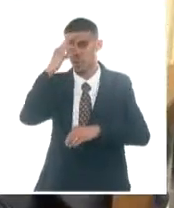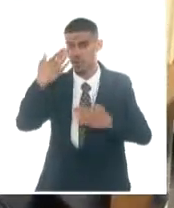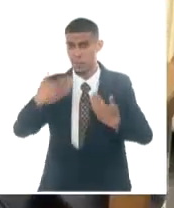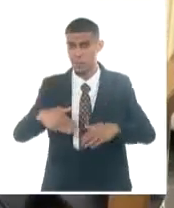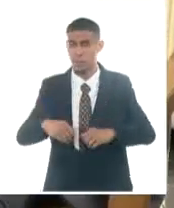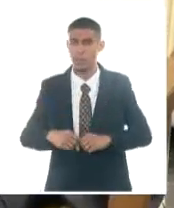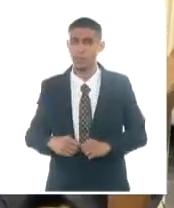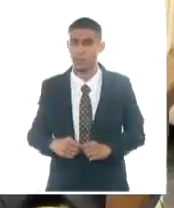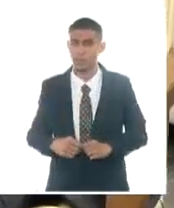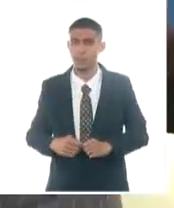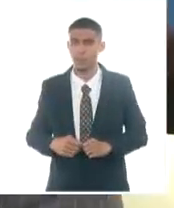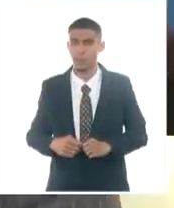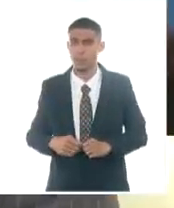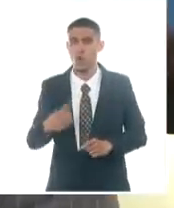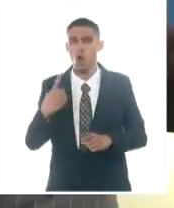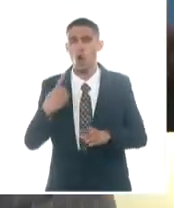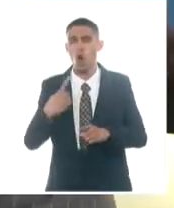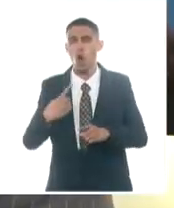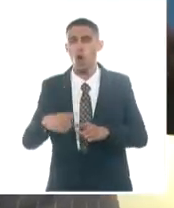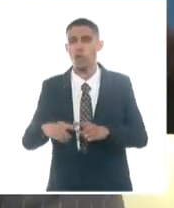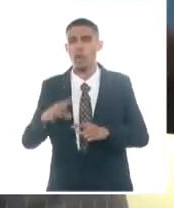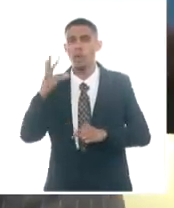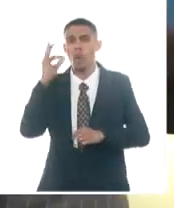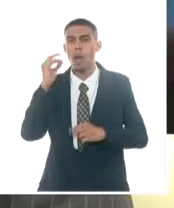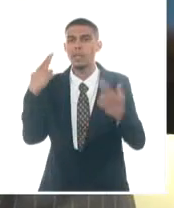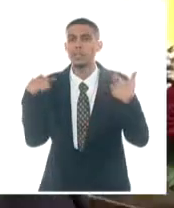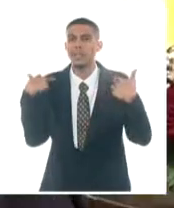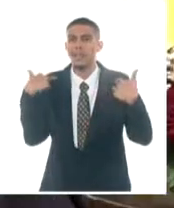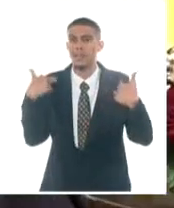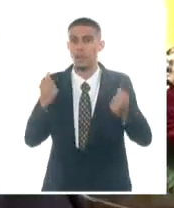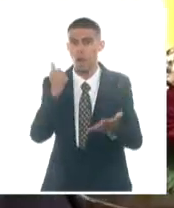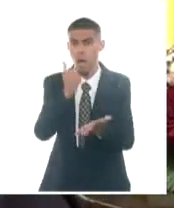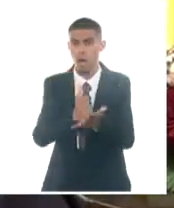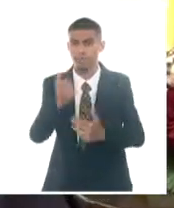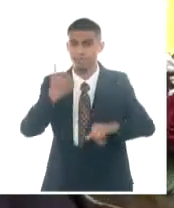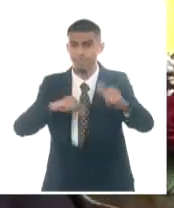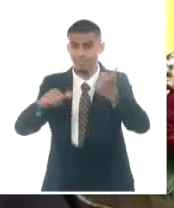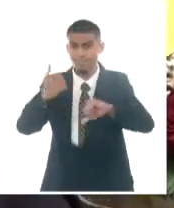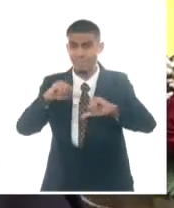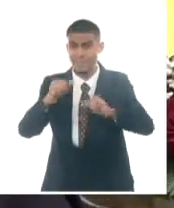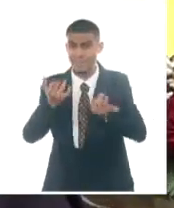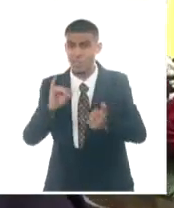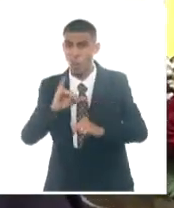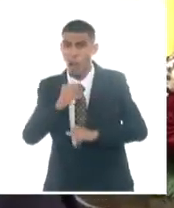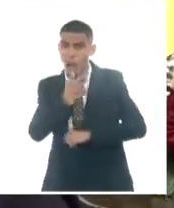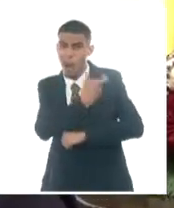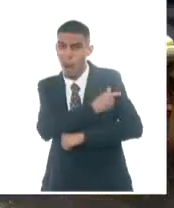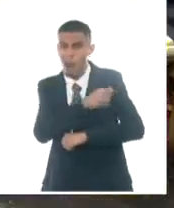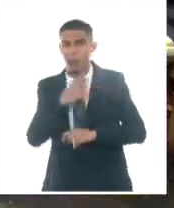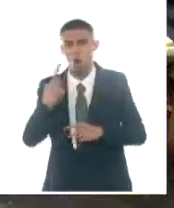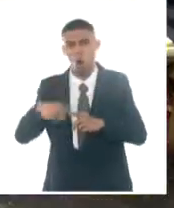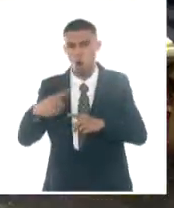y Marta Ayala Ávila, directora del Centro de Ingeniería Genética y Biotecnología, entre